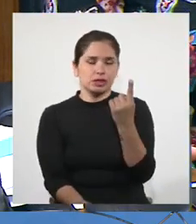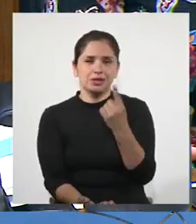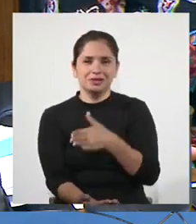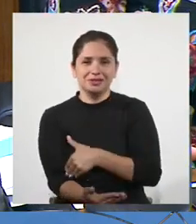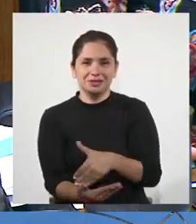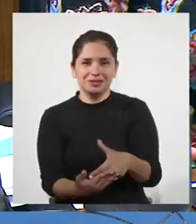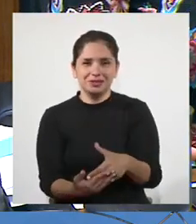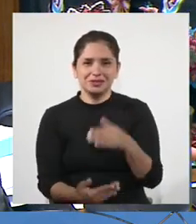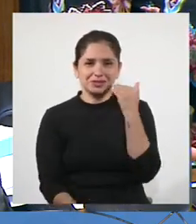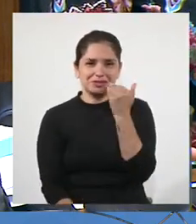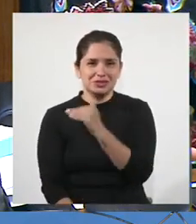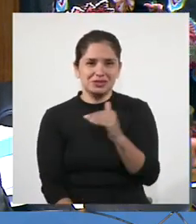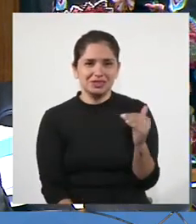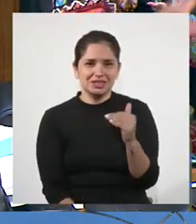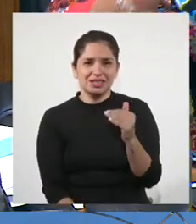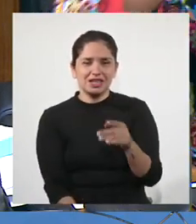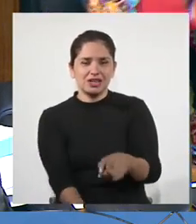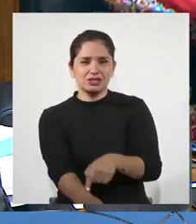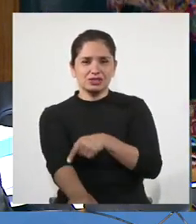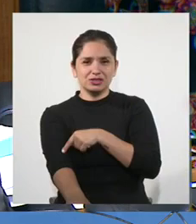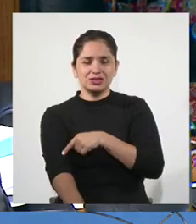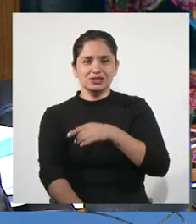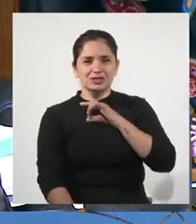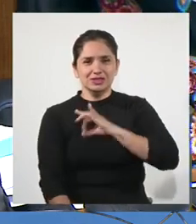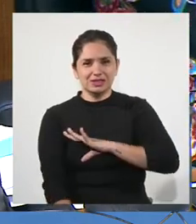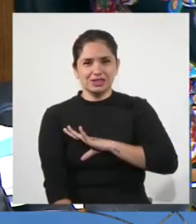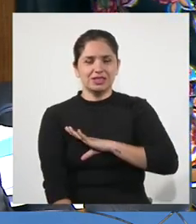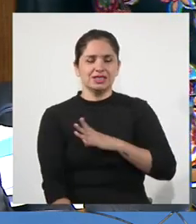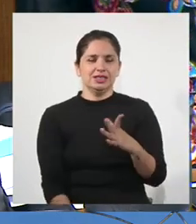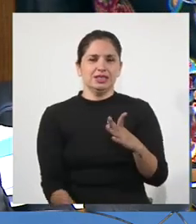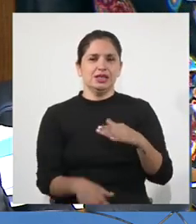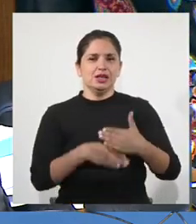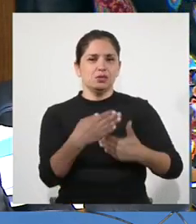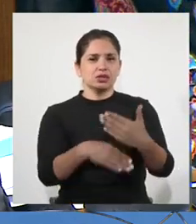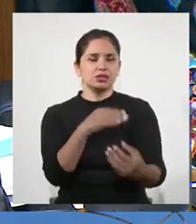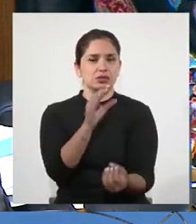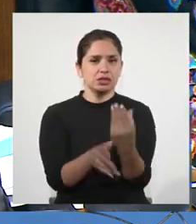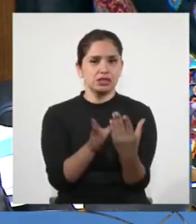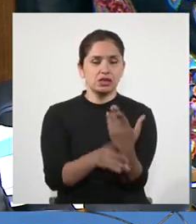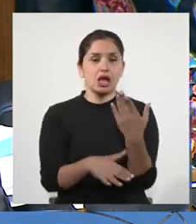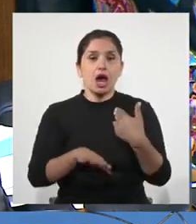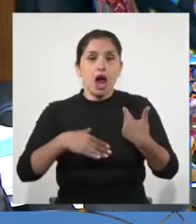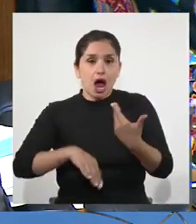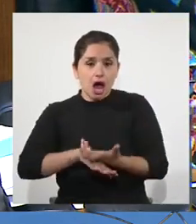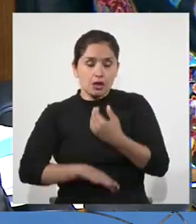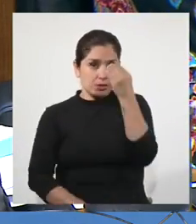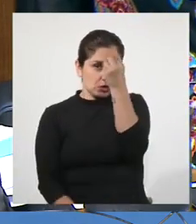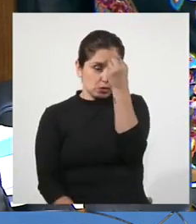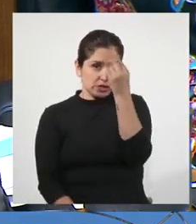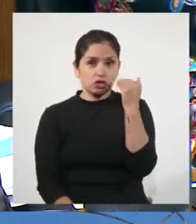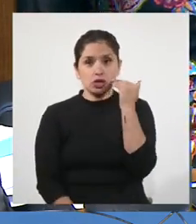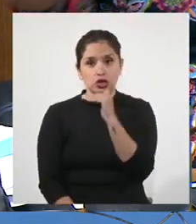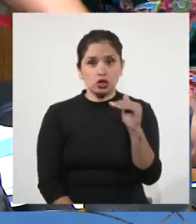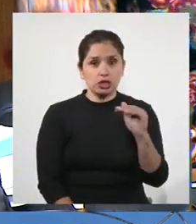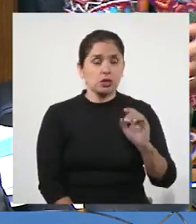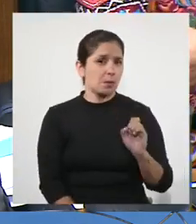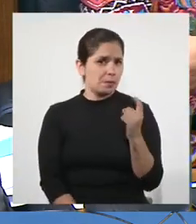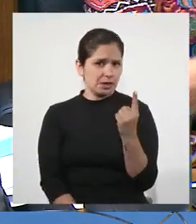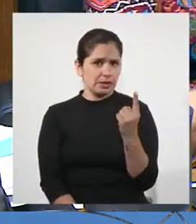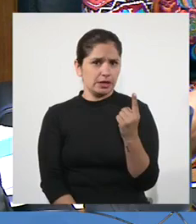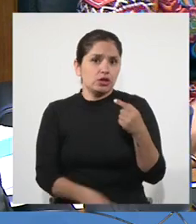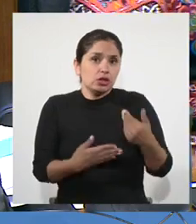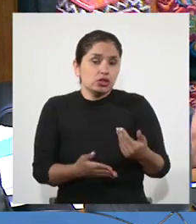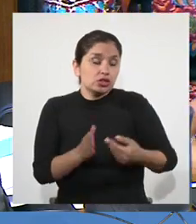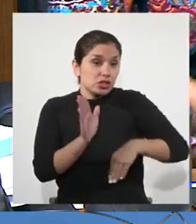Están al margen de todo subsidio, de todo proceso de modernización. Si hay preocupación y los niños están primero, lo primero que